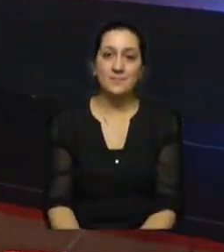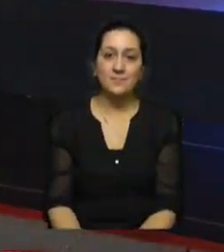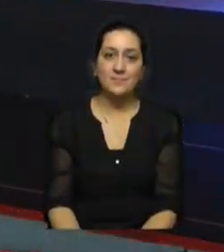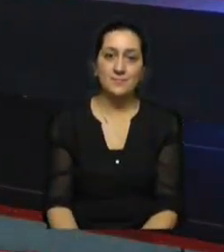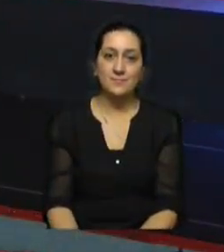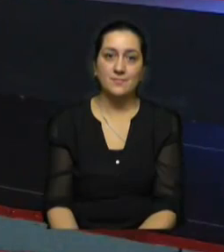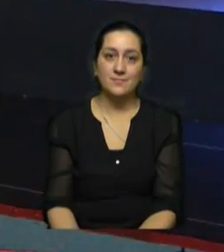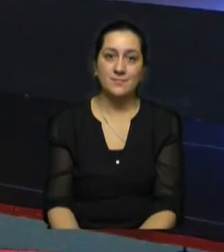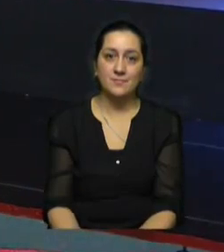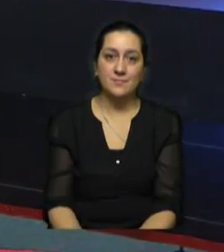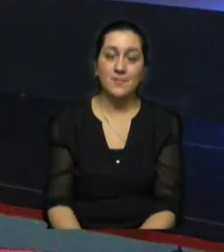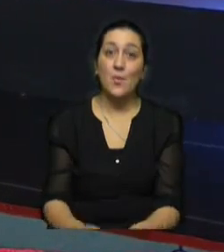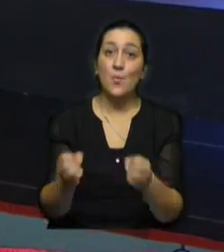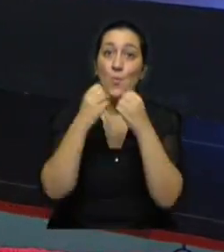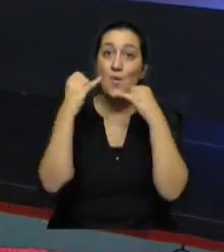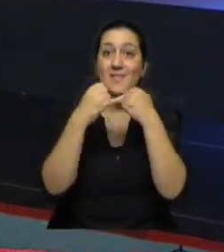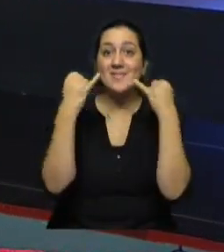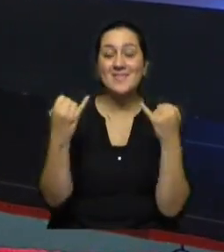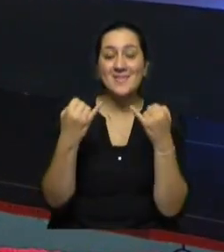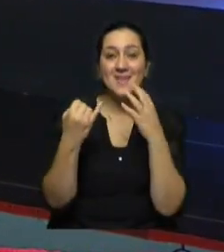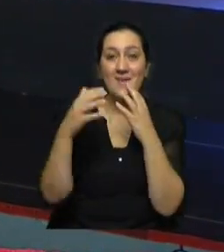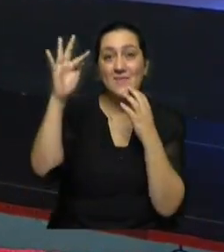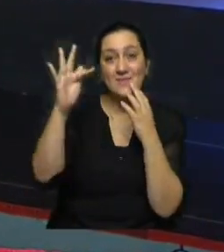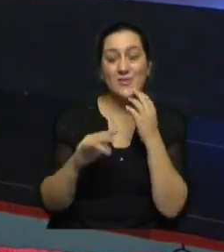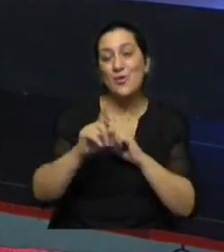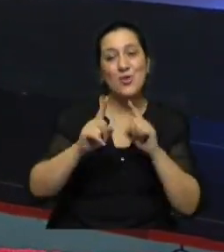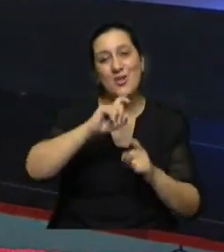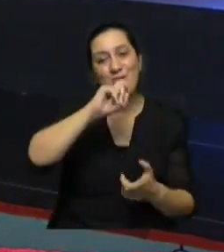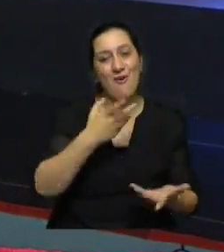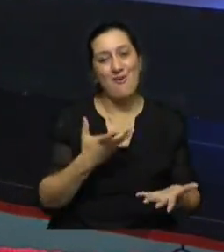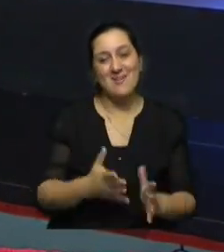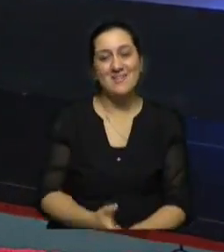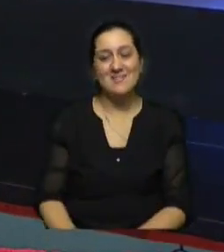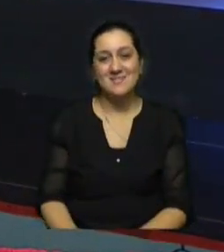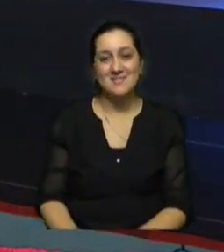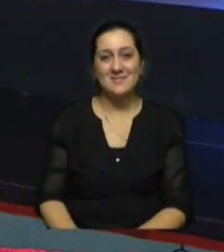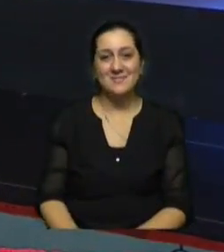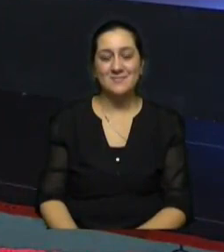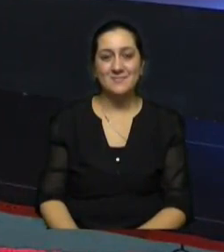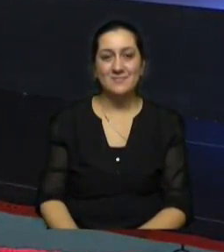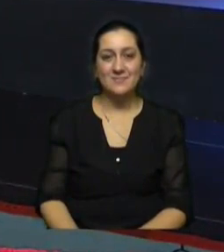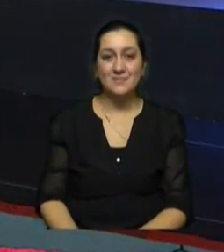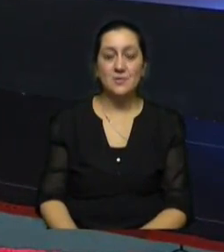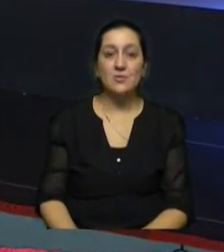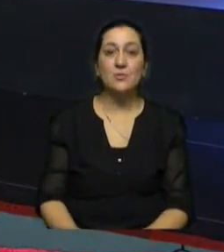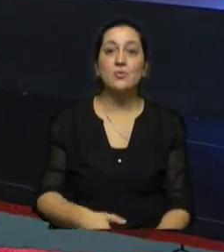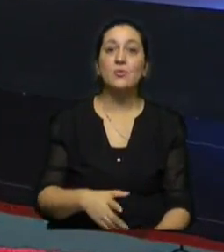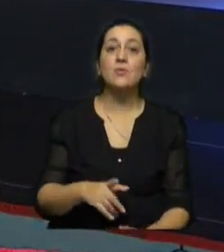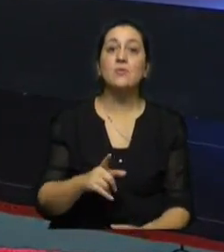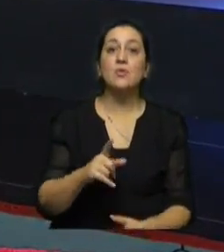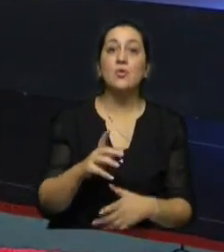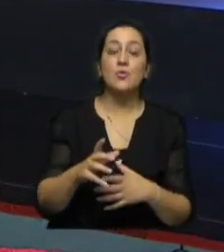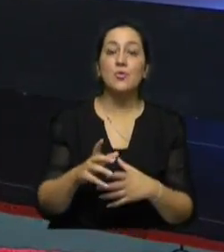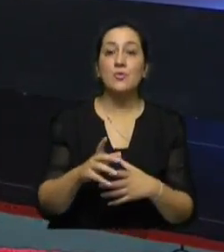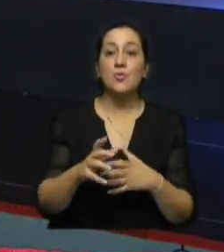Me haces bien. Buen día, chiquillo. Fito, no te calientes. En cuanto a la pobreza, creo que nuestro país se